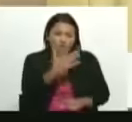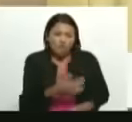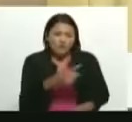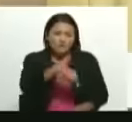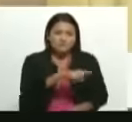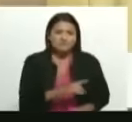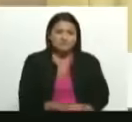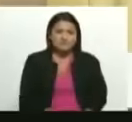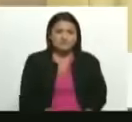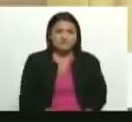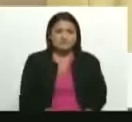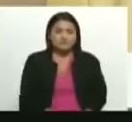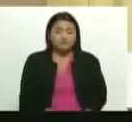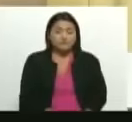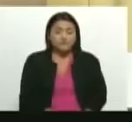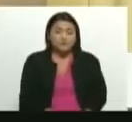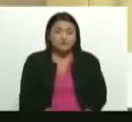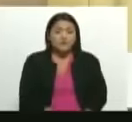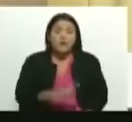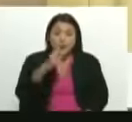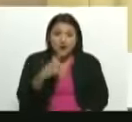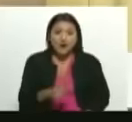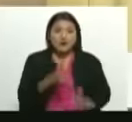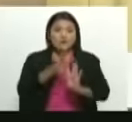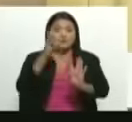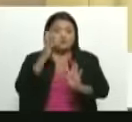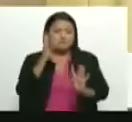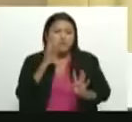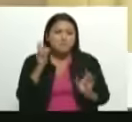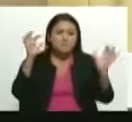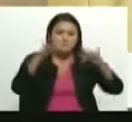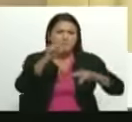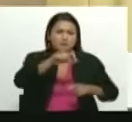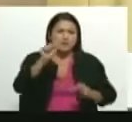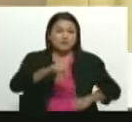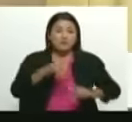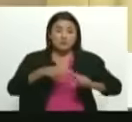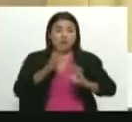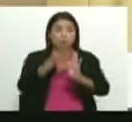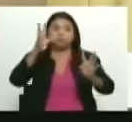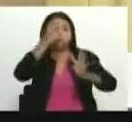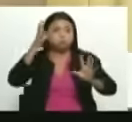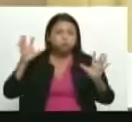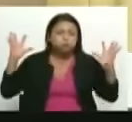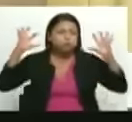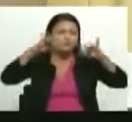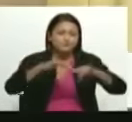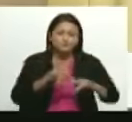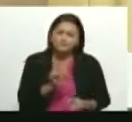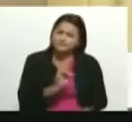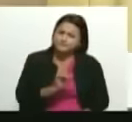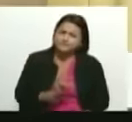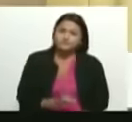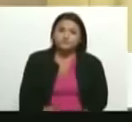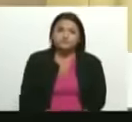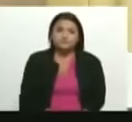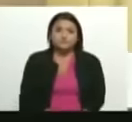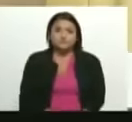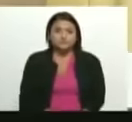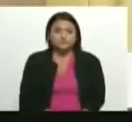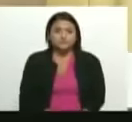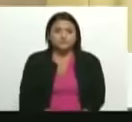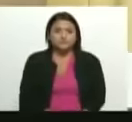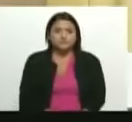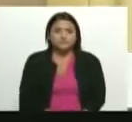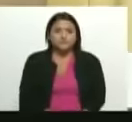hubo presencia, pero no la hubo en este volumen. Solamente abrir el